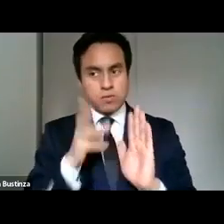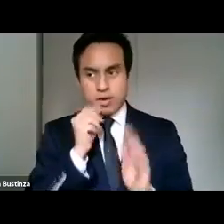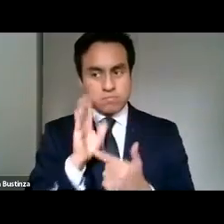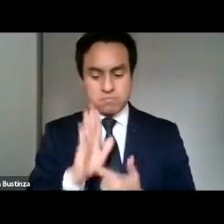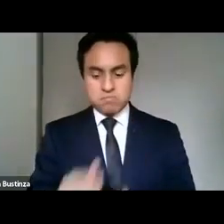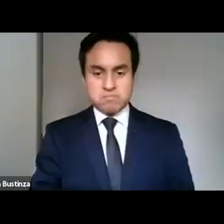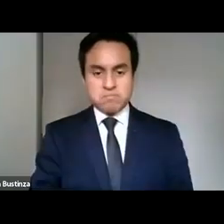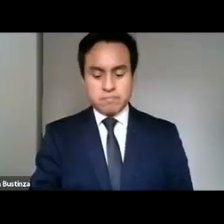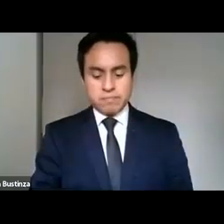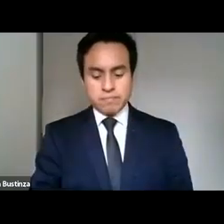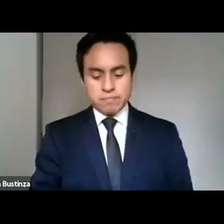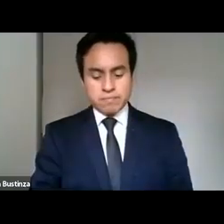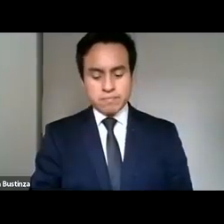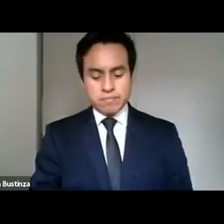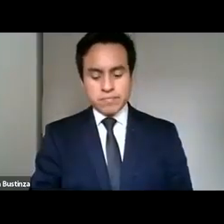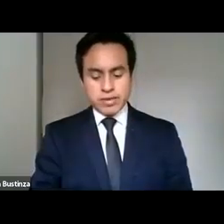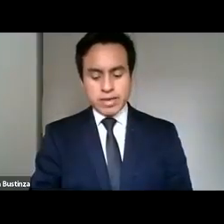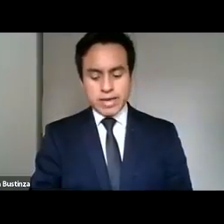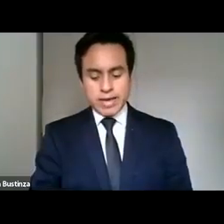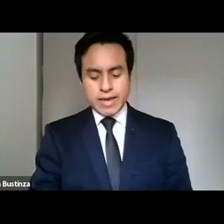apareciendo. Entonces,